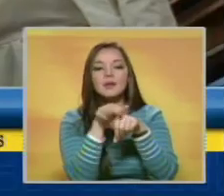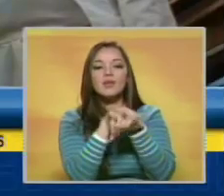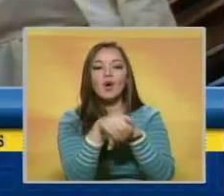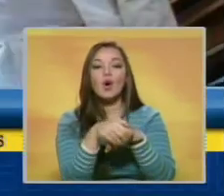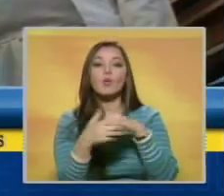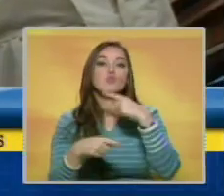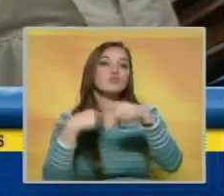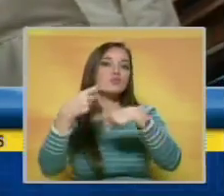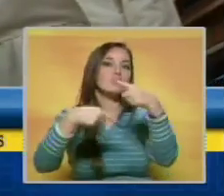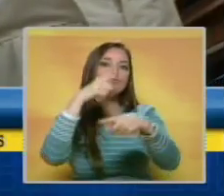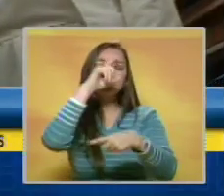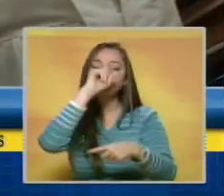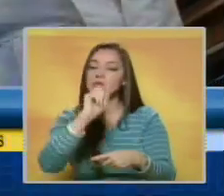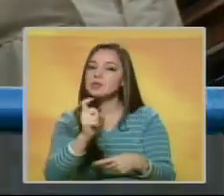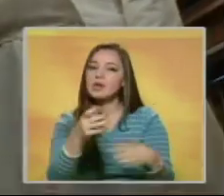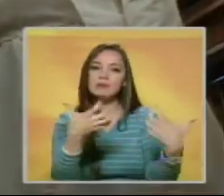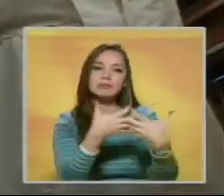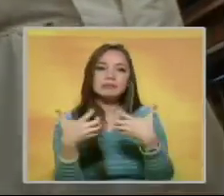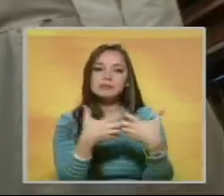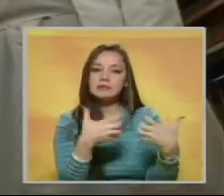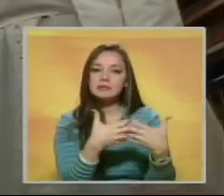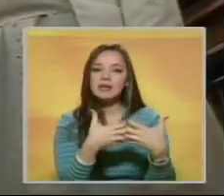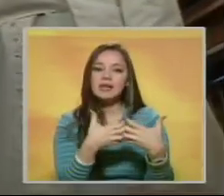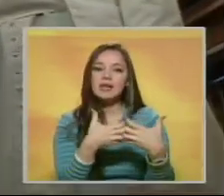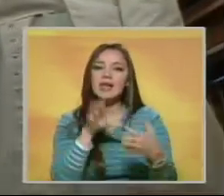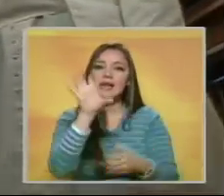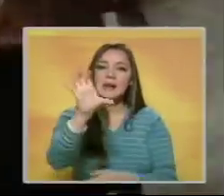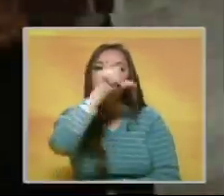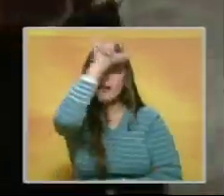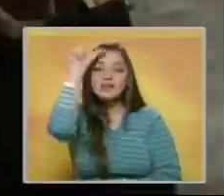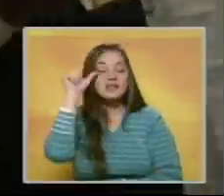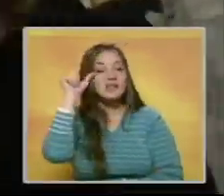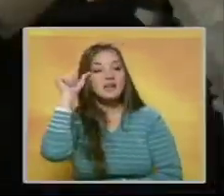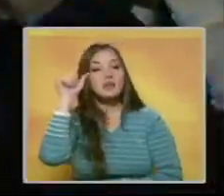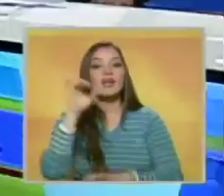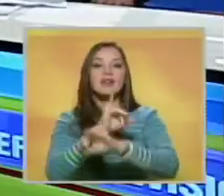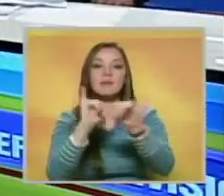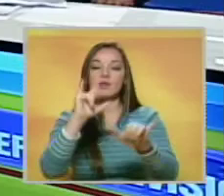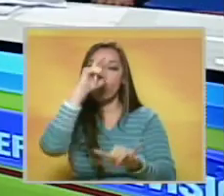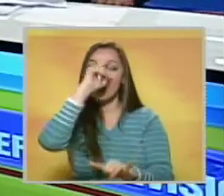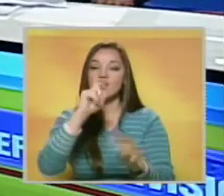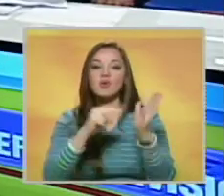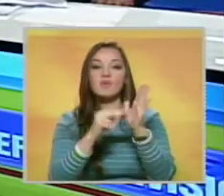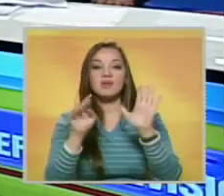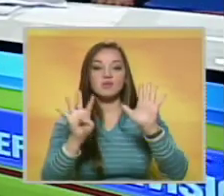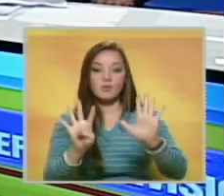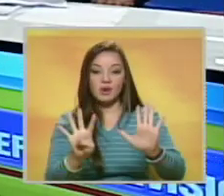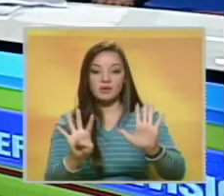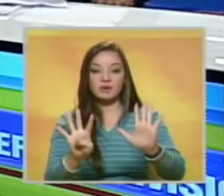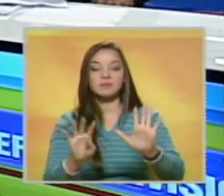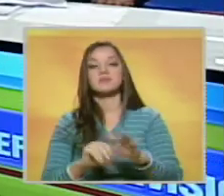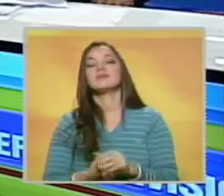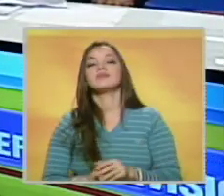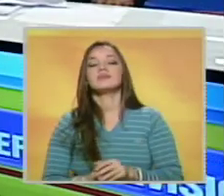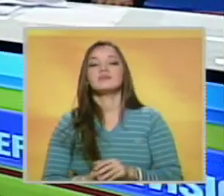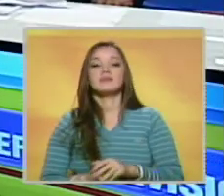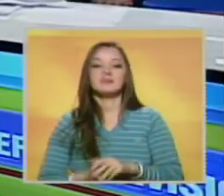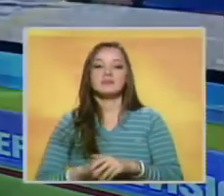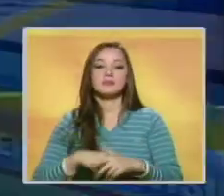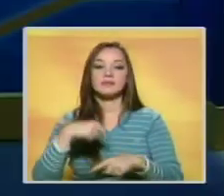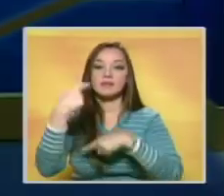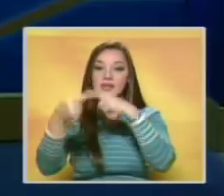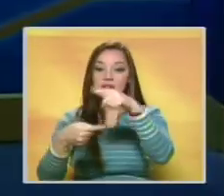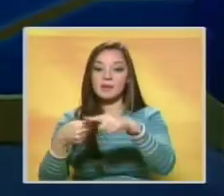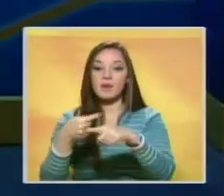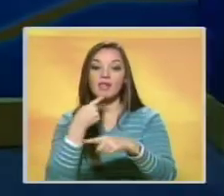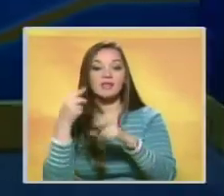de décadas de una guerra civil en el país asiático que finalizó en 2009. Más adelante en su noticiero Venevisión.